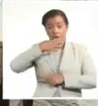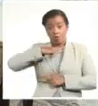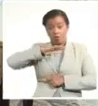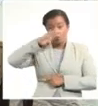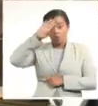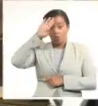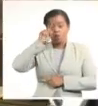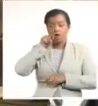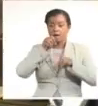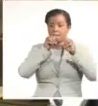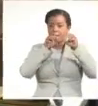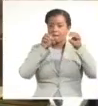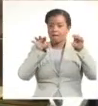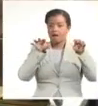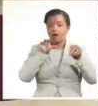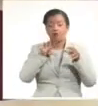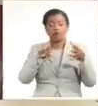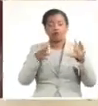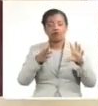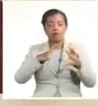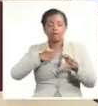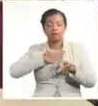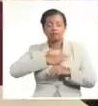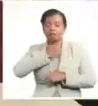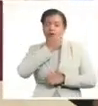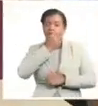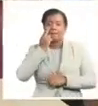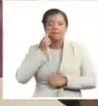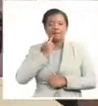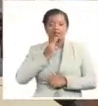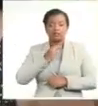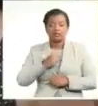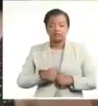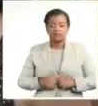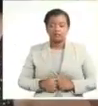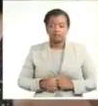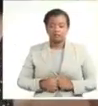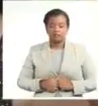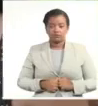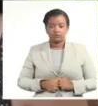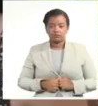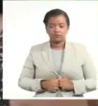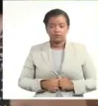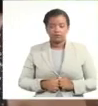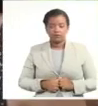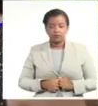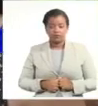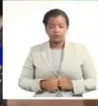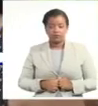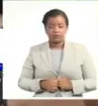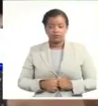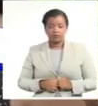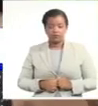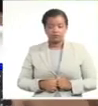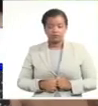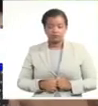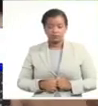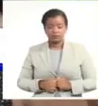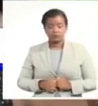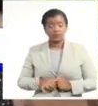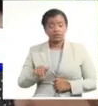la divulgación del pensamiento político y humanista del héroe nacional. El rescatar esa prédica del siglo